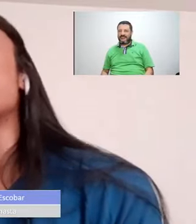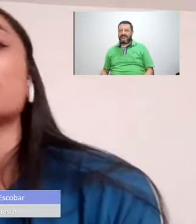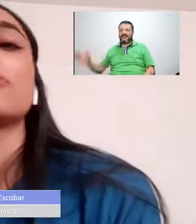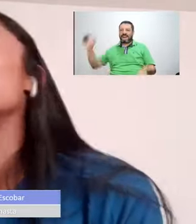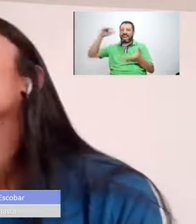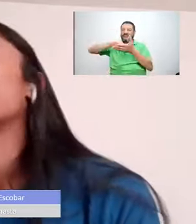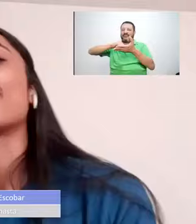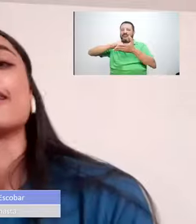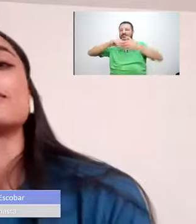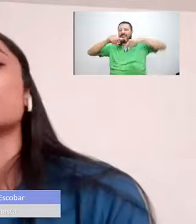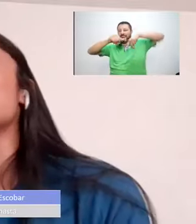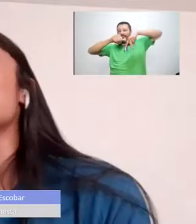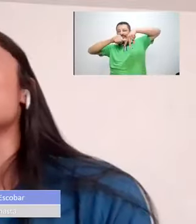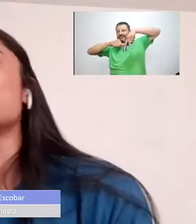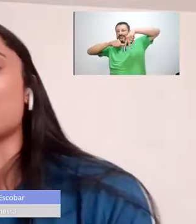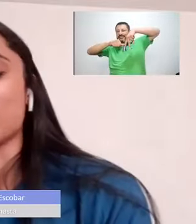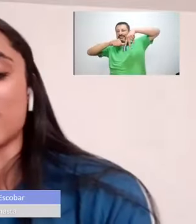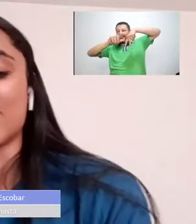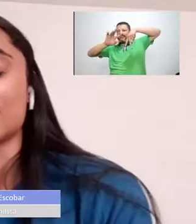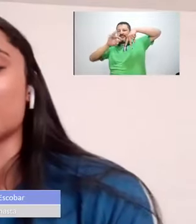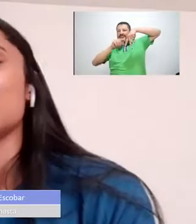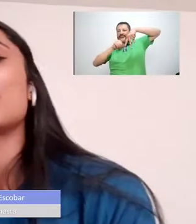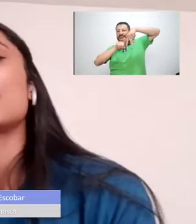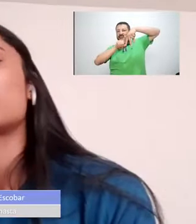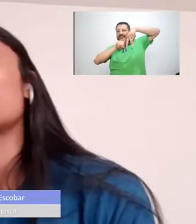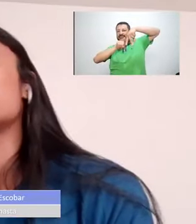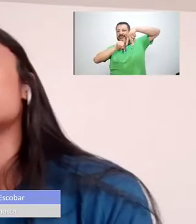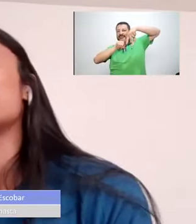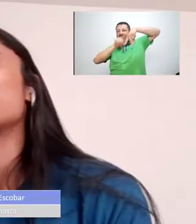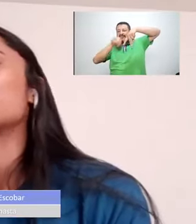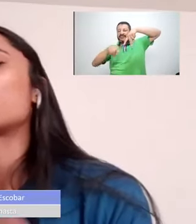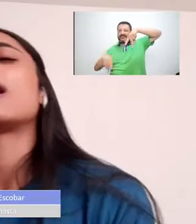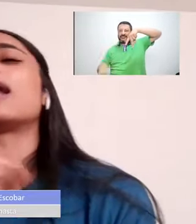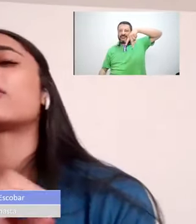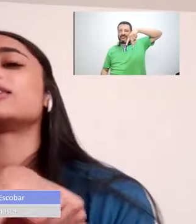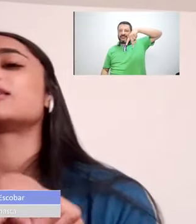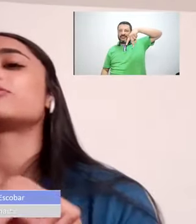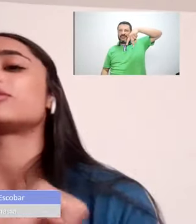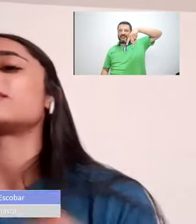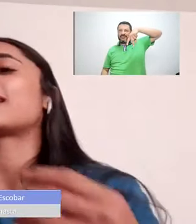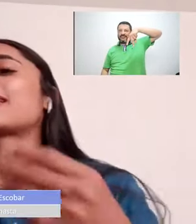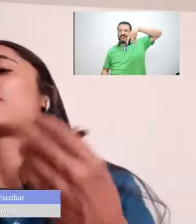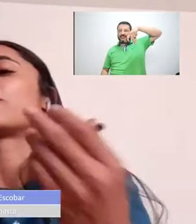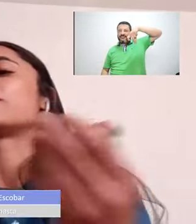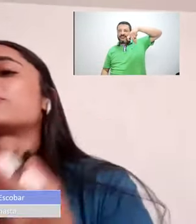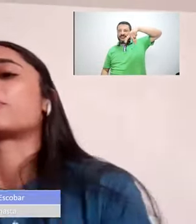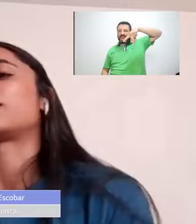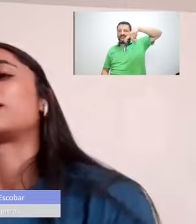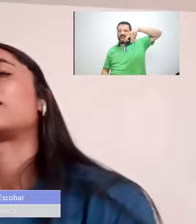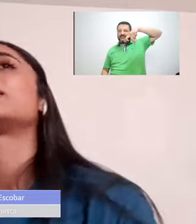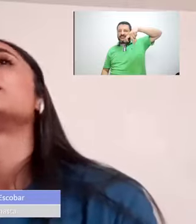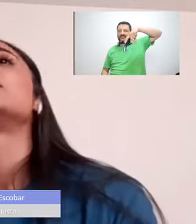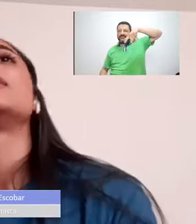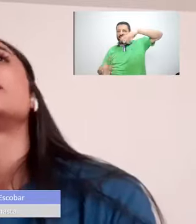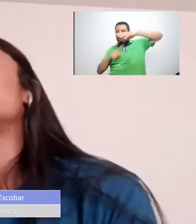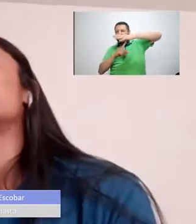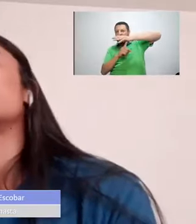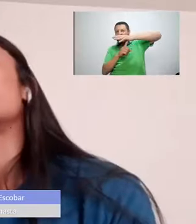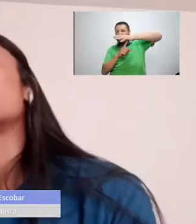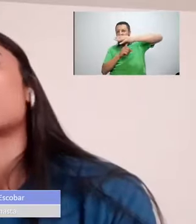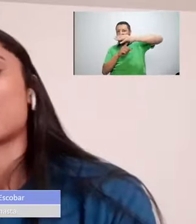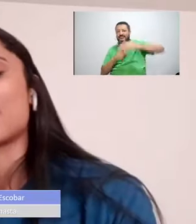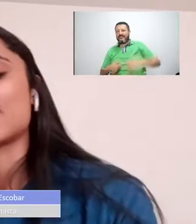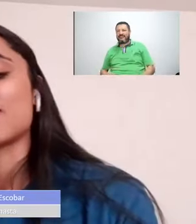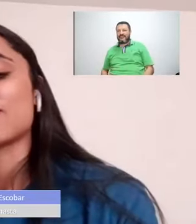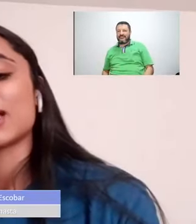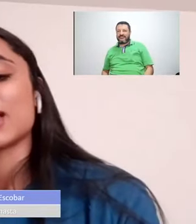operar, que no me podían dejar ese pedacito así volando. Y de hecho, pues doblaba la rodilla y yo sentía que algo me estorbaba, entonces no me lo